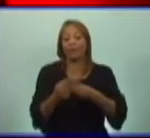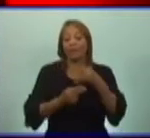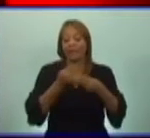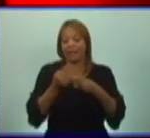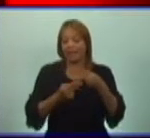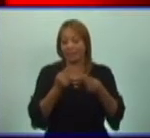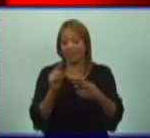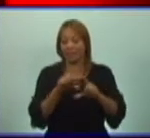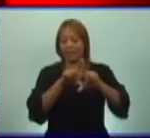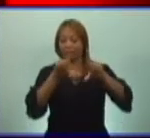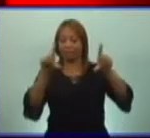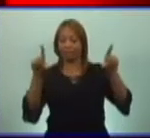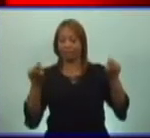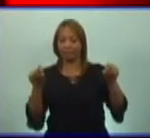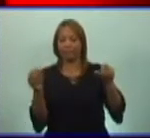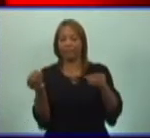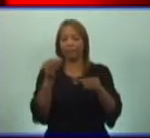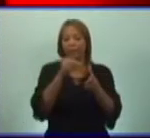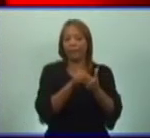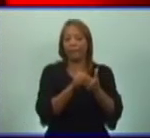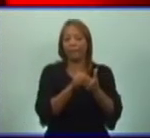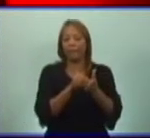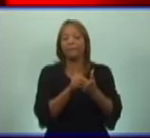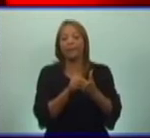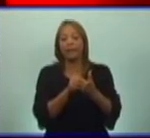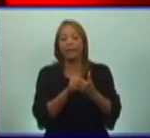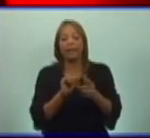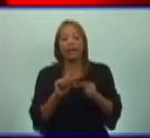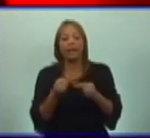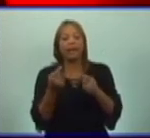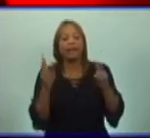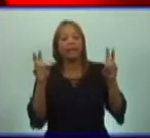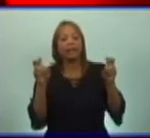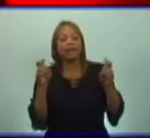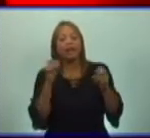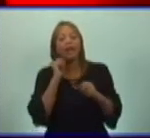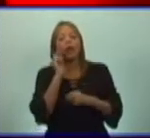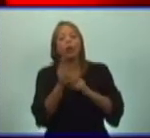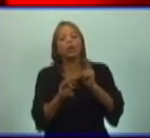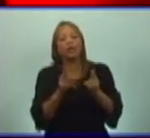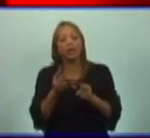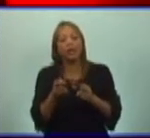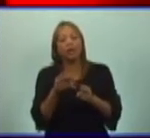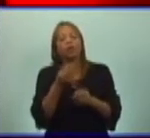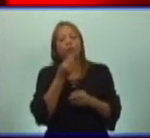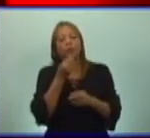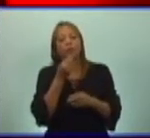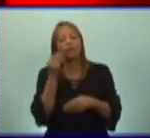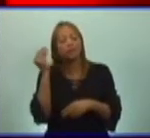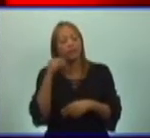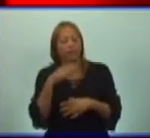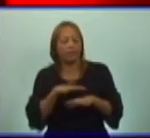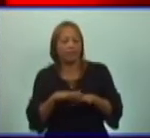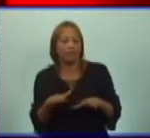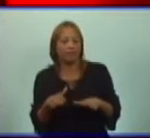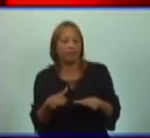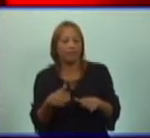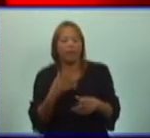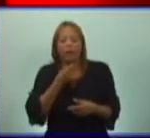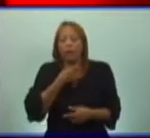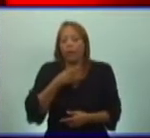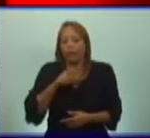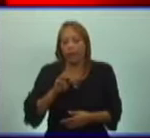trabajo. El propio tema es orientador y les puede decir la intención. Por